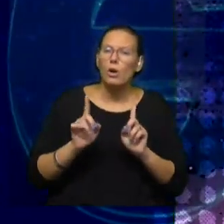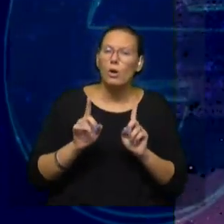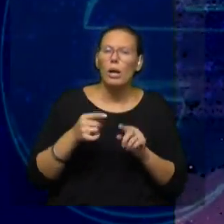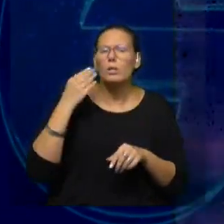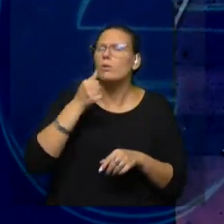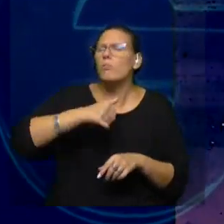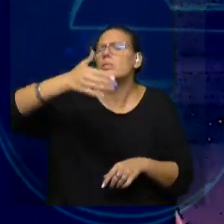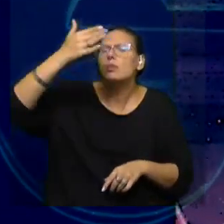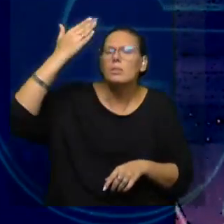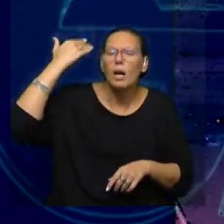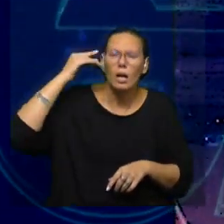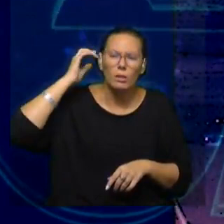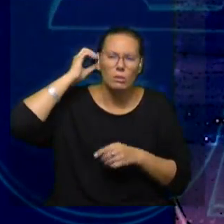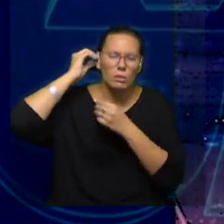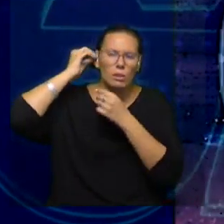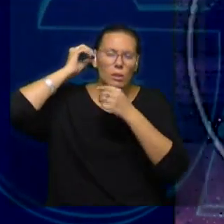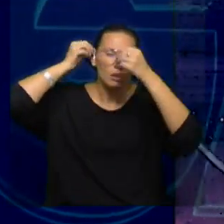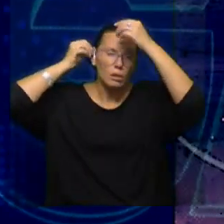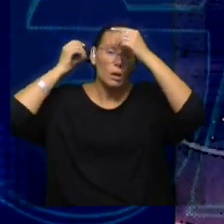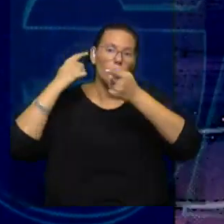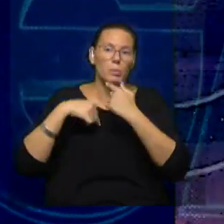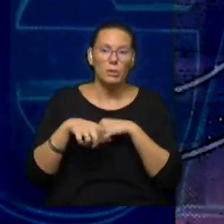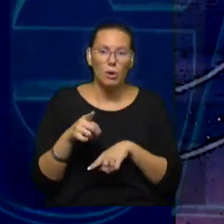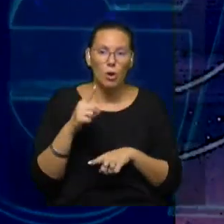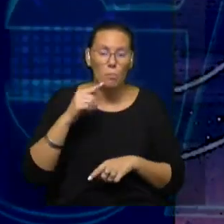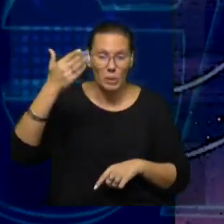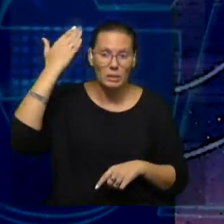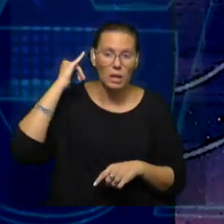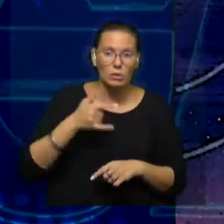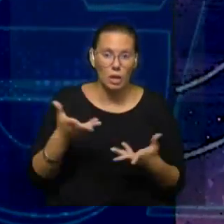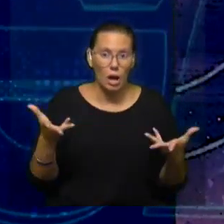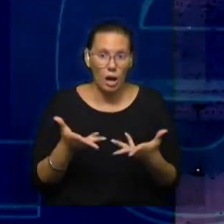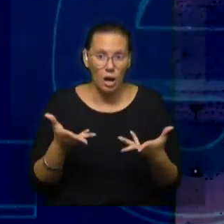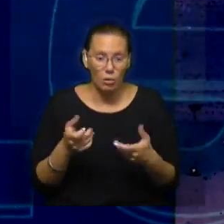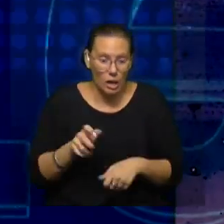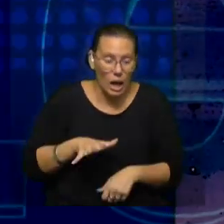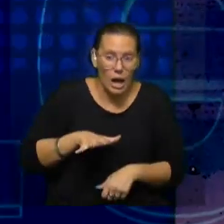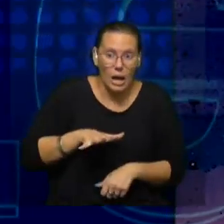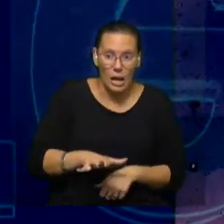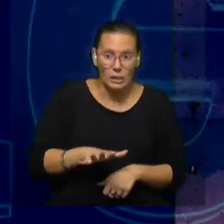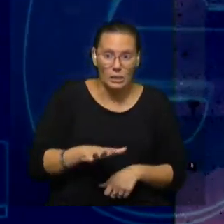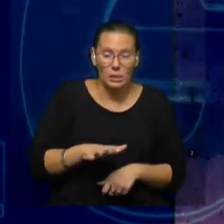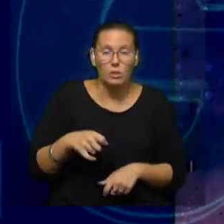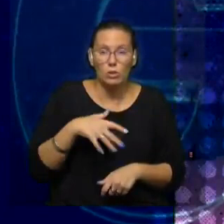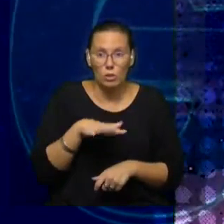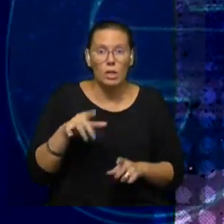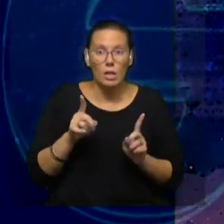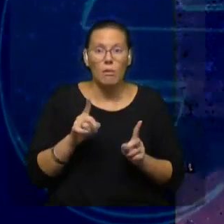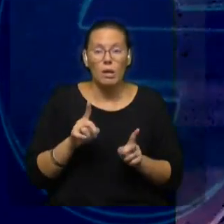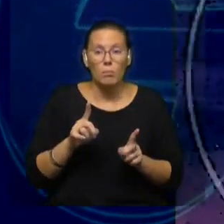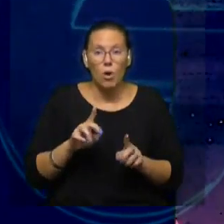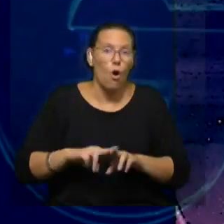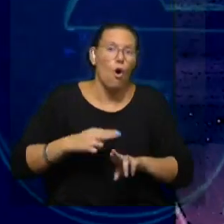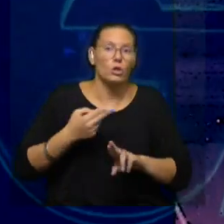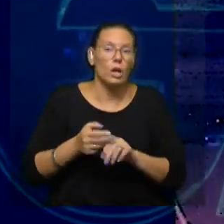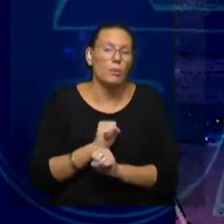fue el pasado, eso. Pero lo que pasa es que justamente, porque fue el pasado, hoy somos lo que somos y tenemos que tratar de que eso no vuelva